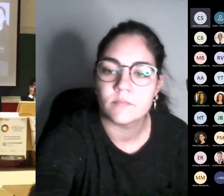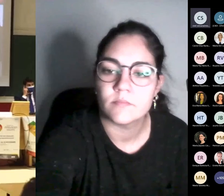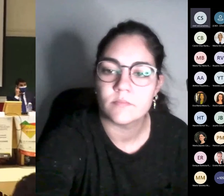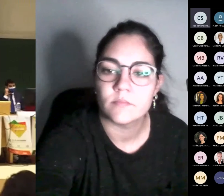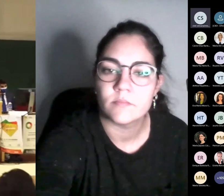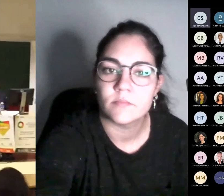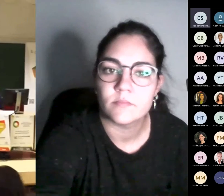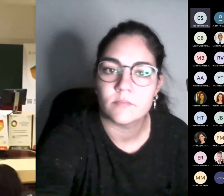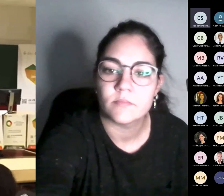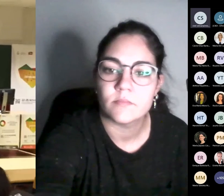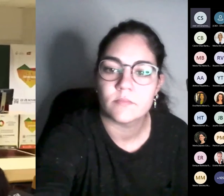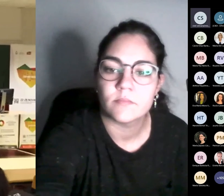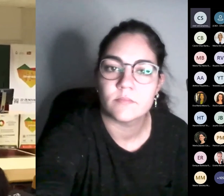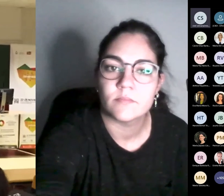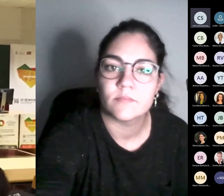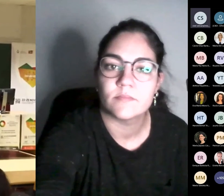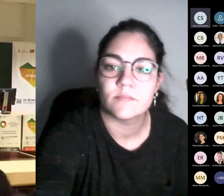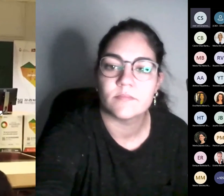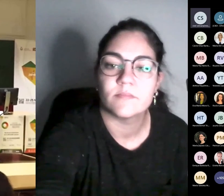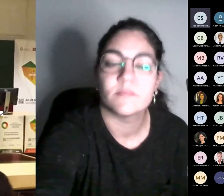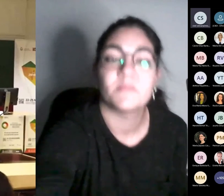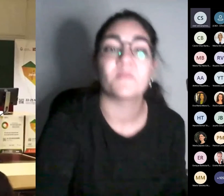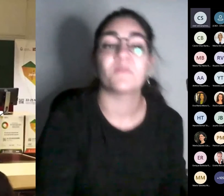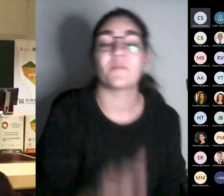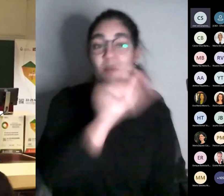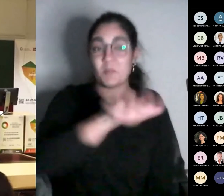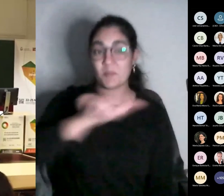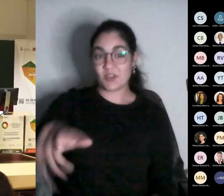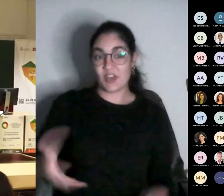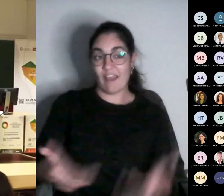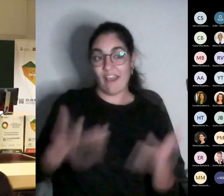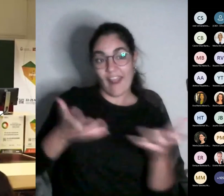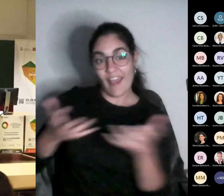enhorabuena a todos los premiados muchas gracias